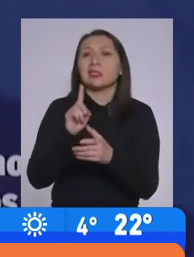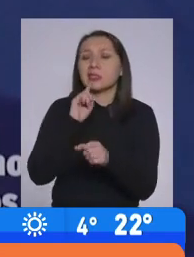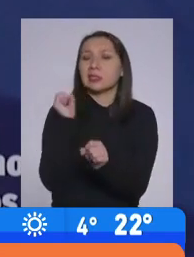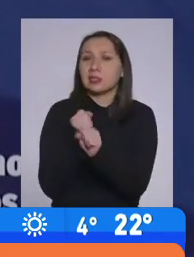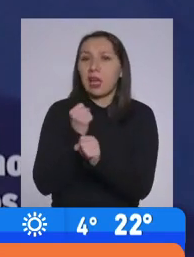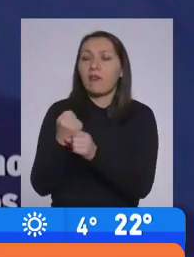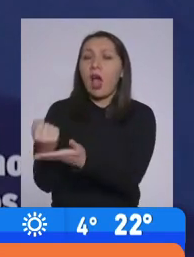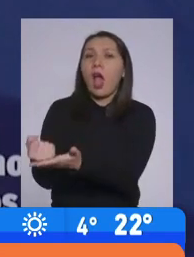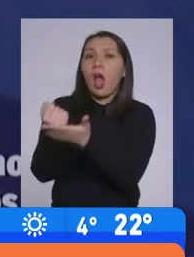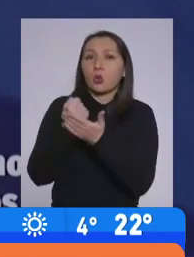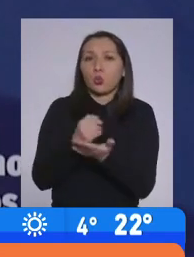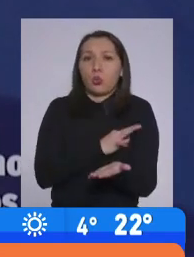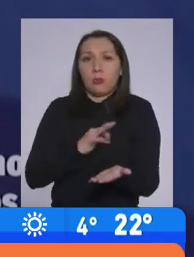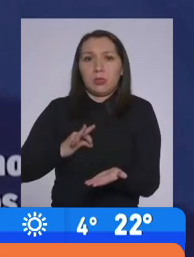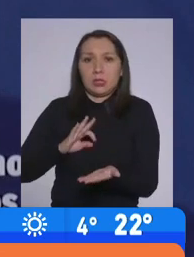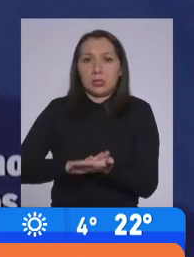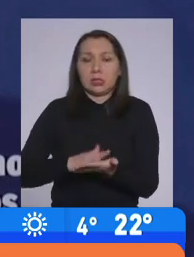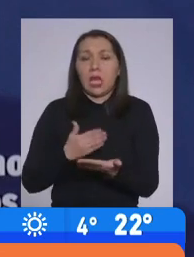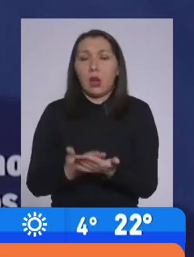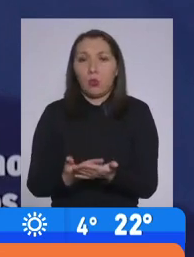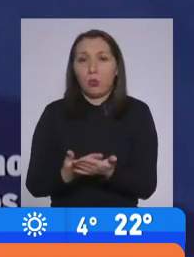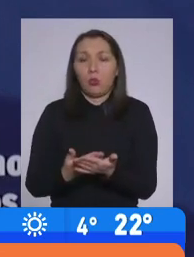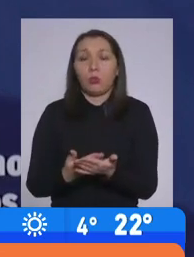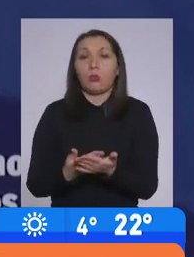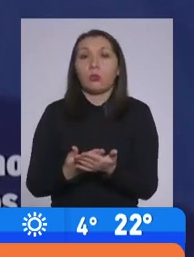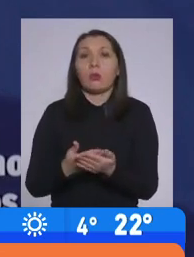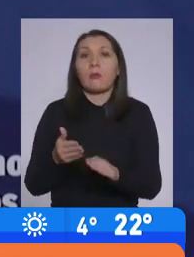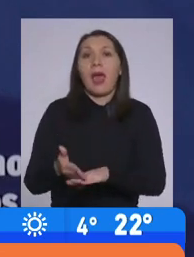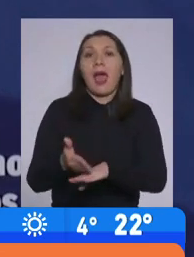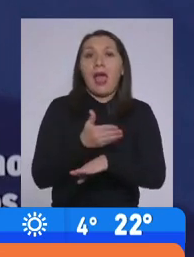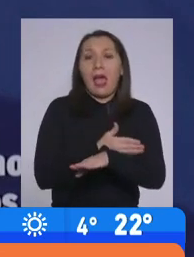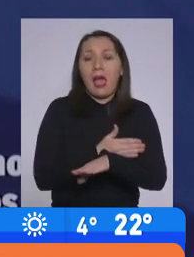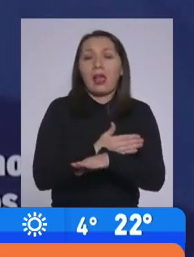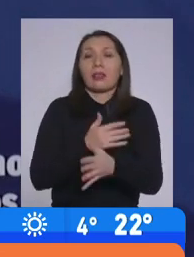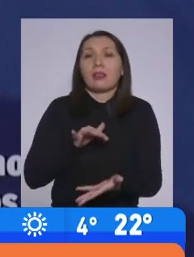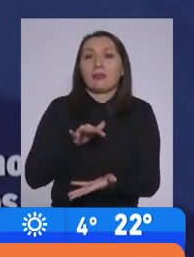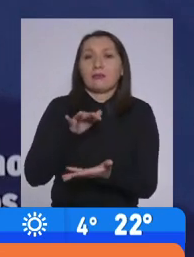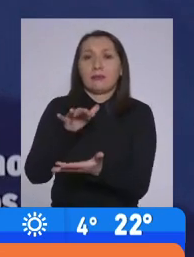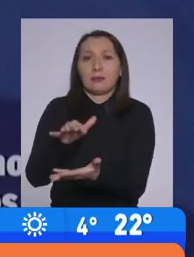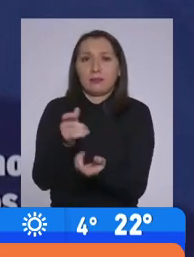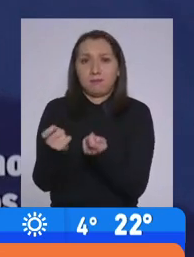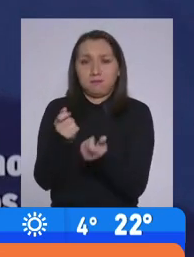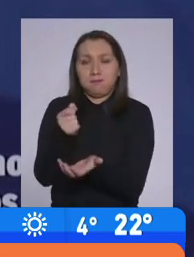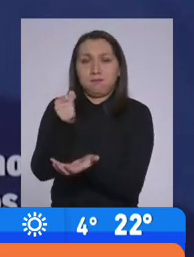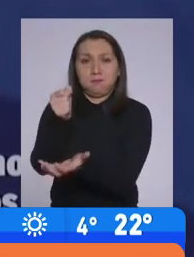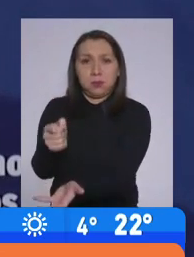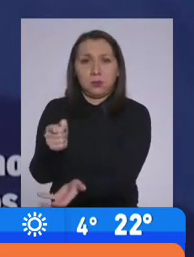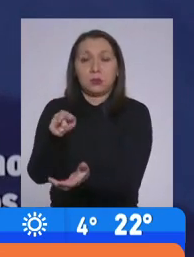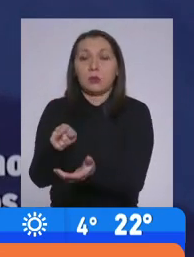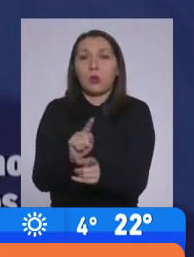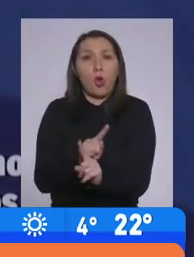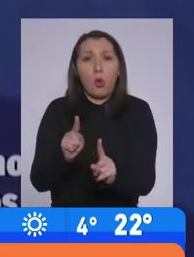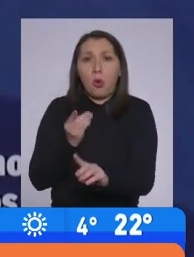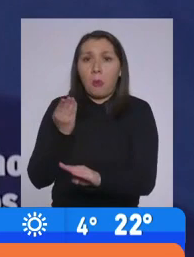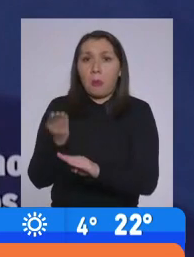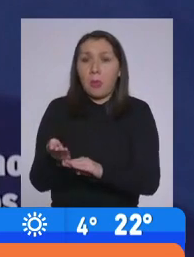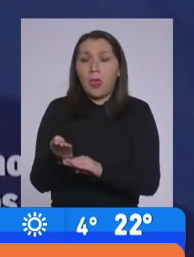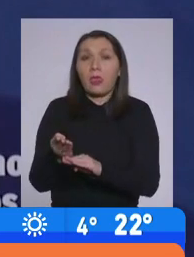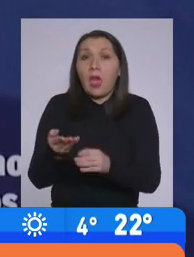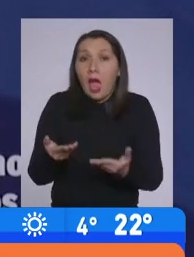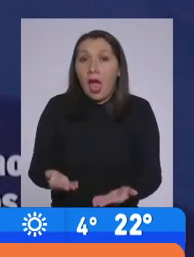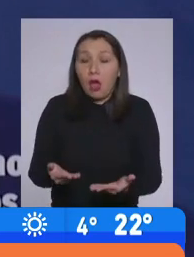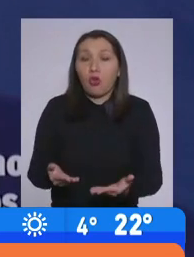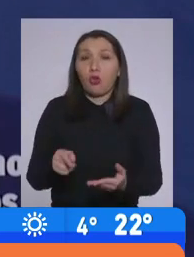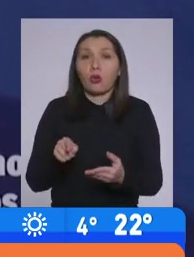trabajan y que colaboran con el ministerio de salud adelantamos la entrega de esos recursos no pedimos esta